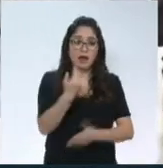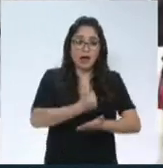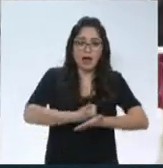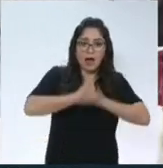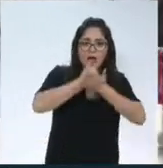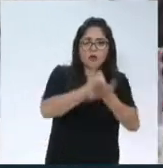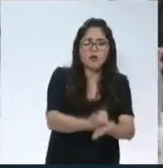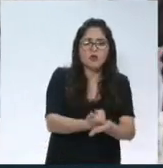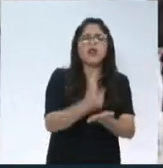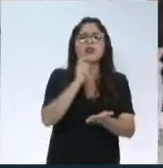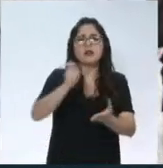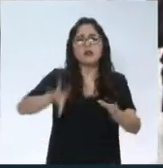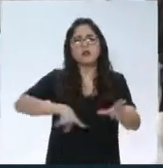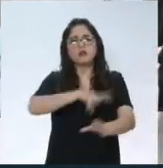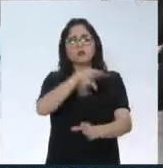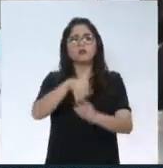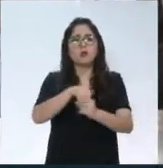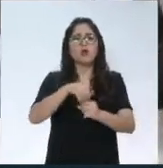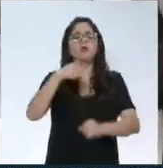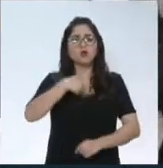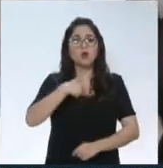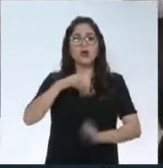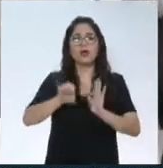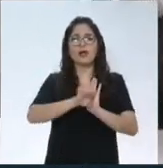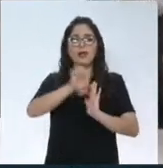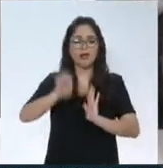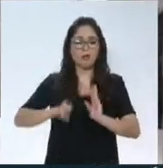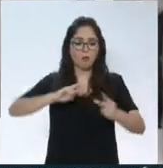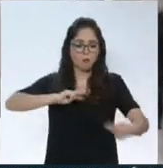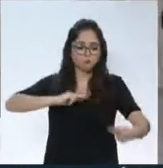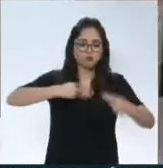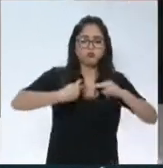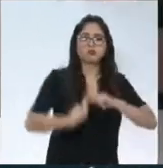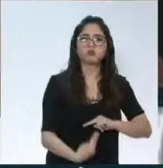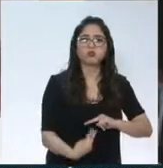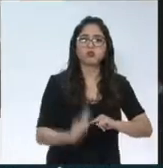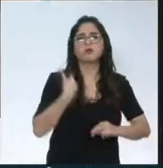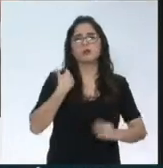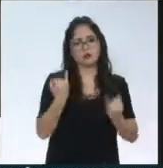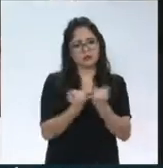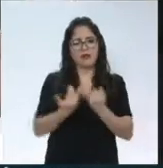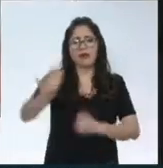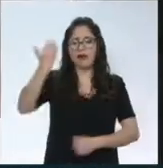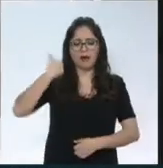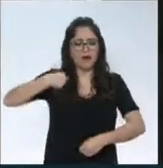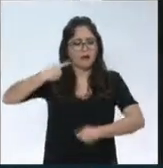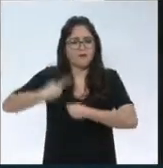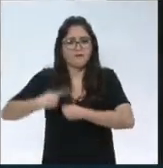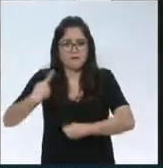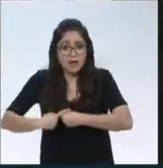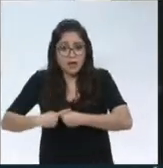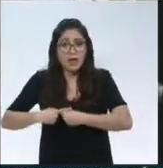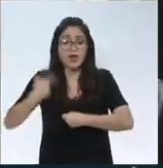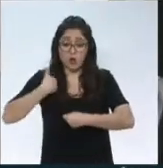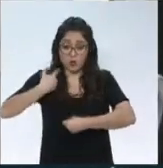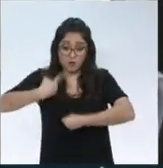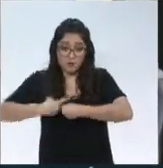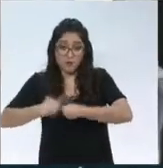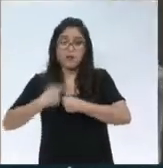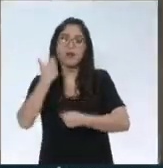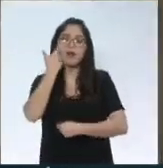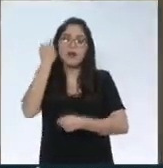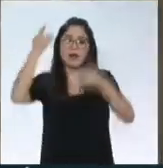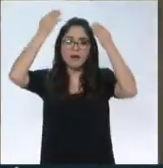qué es? Pues que me pongo en los zapatos del paciente y ¿Por qué? Porque yo también he sido paciente y quiero que así me traten,